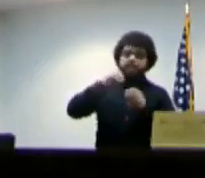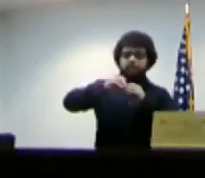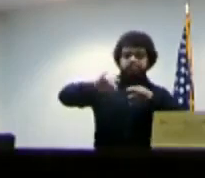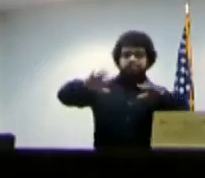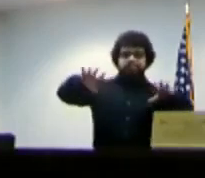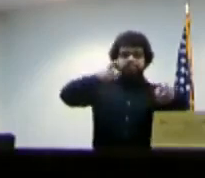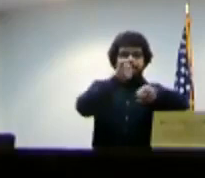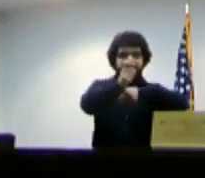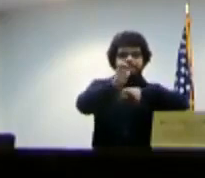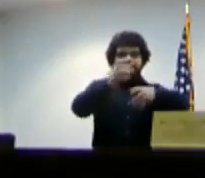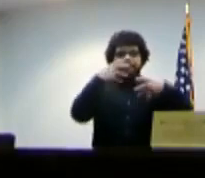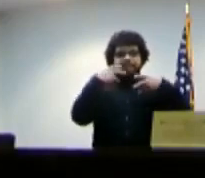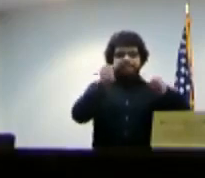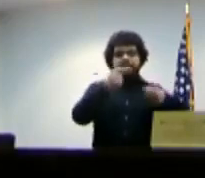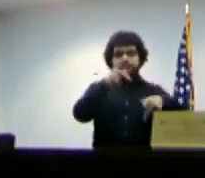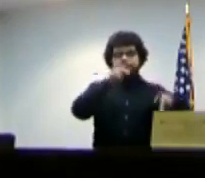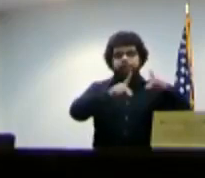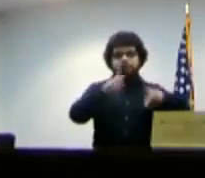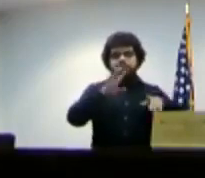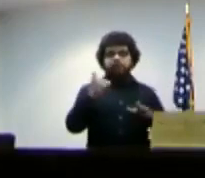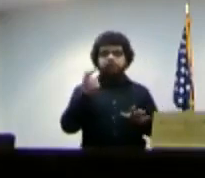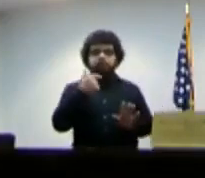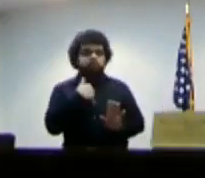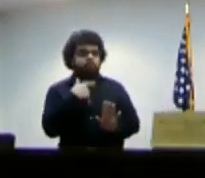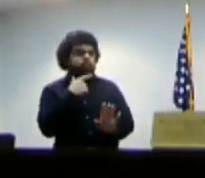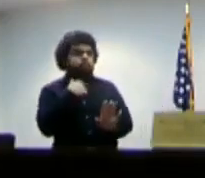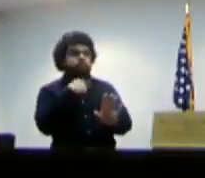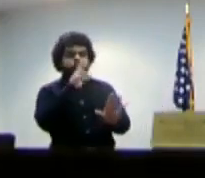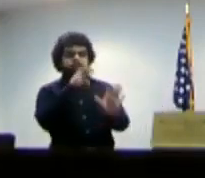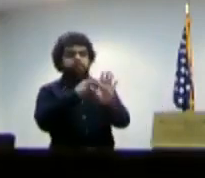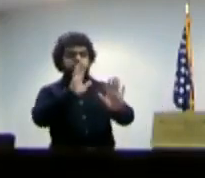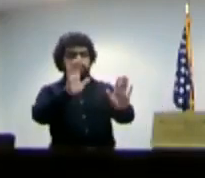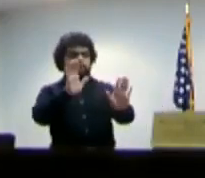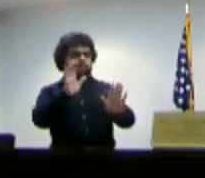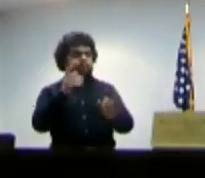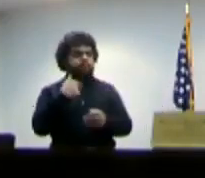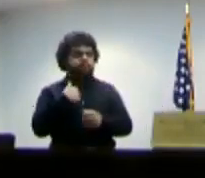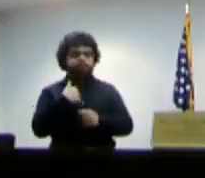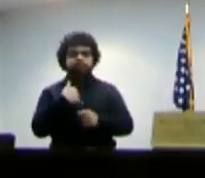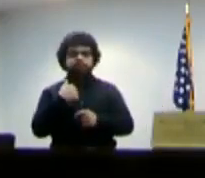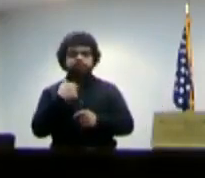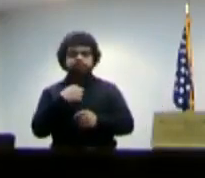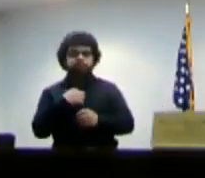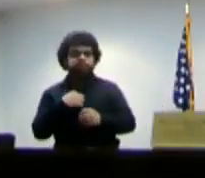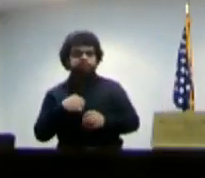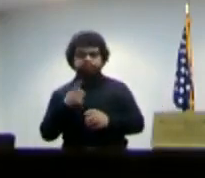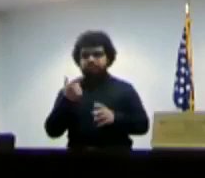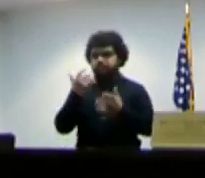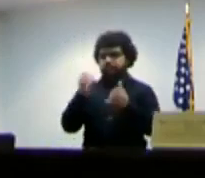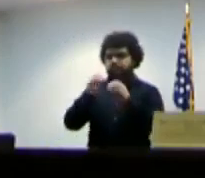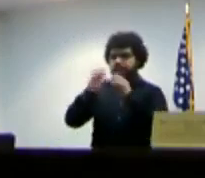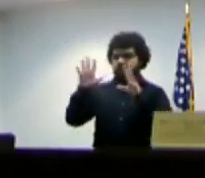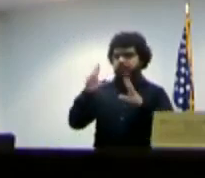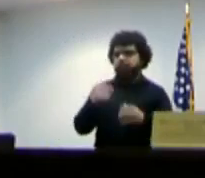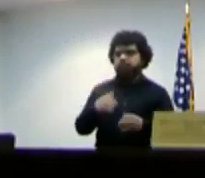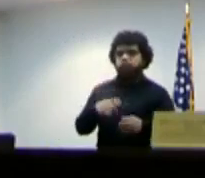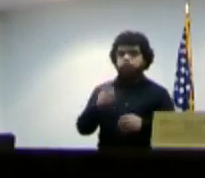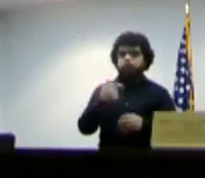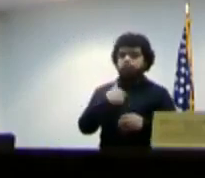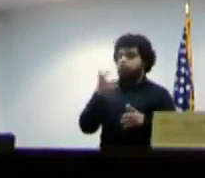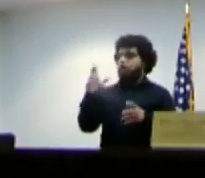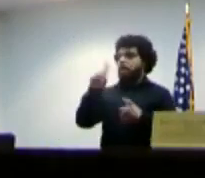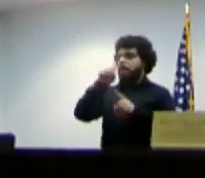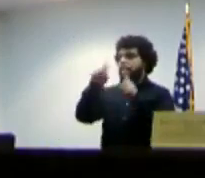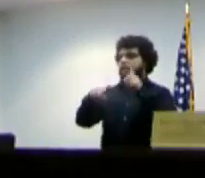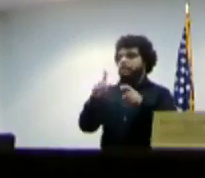esa área yo no voy a entrar, estamos hablando del área técnica de generación. Sí, era una aclaración. Yo creo que no tengo otras